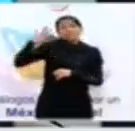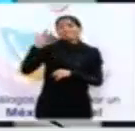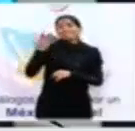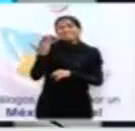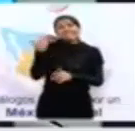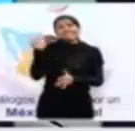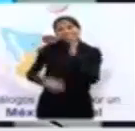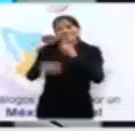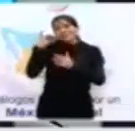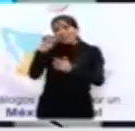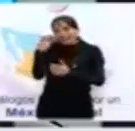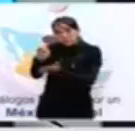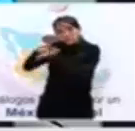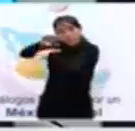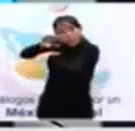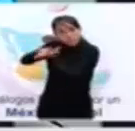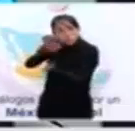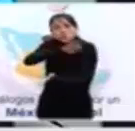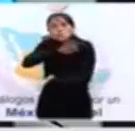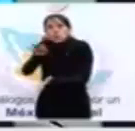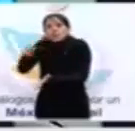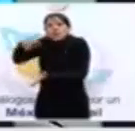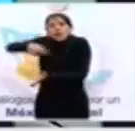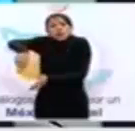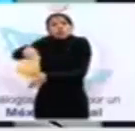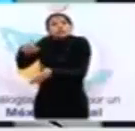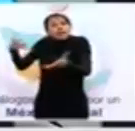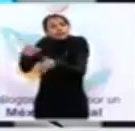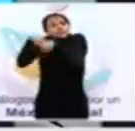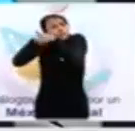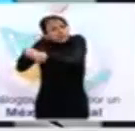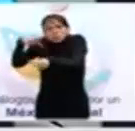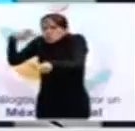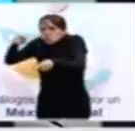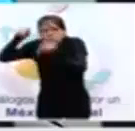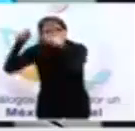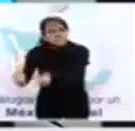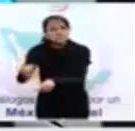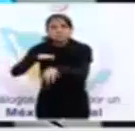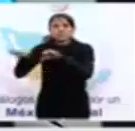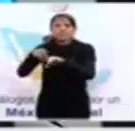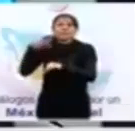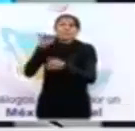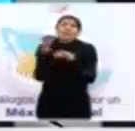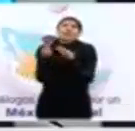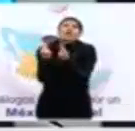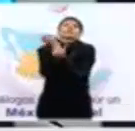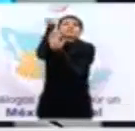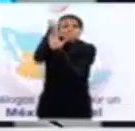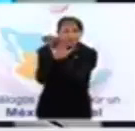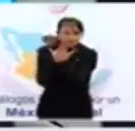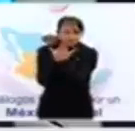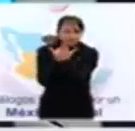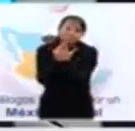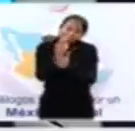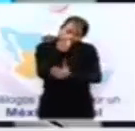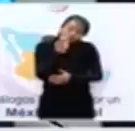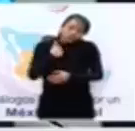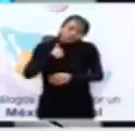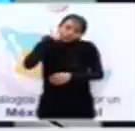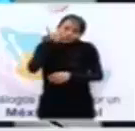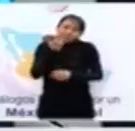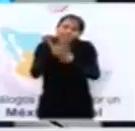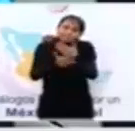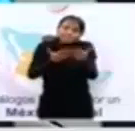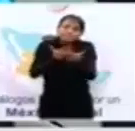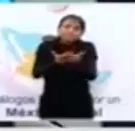a nuestro sector rural. Entonces, estos son comentarios que yo hago a partir de lo que ustedes comentan y que efectivamente pues, pudiéramos tener